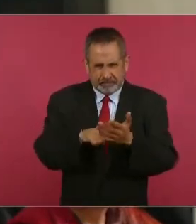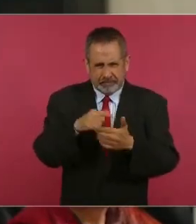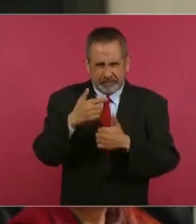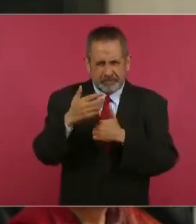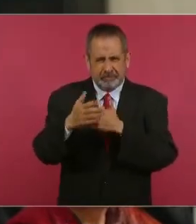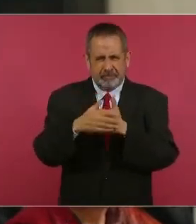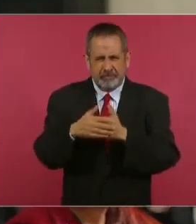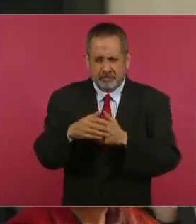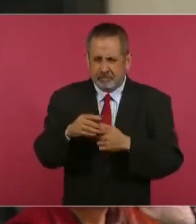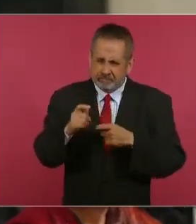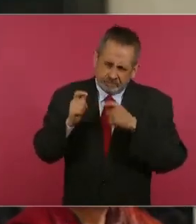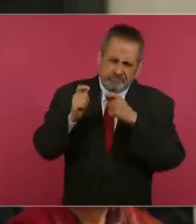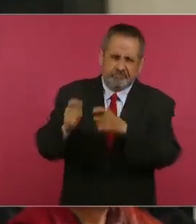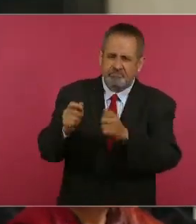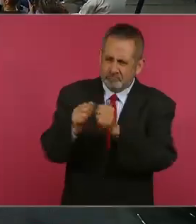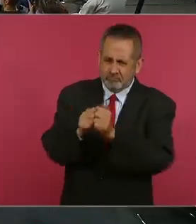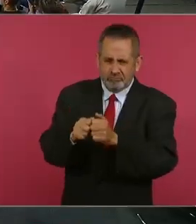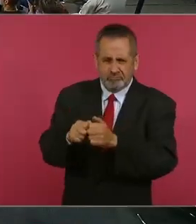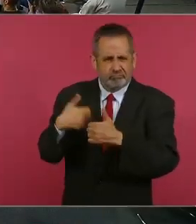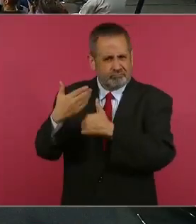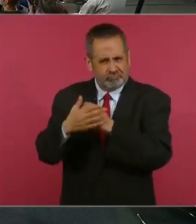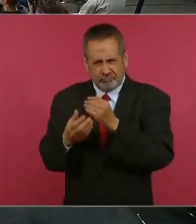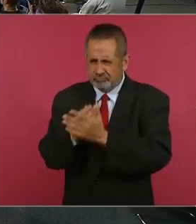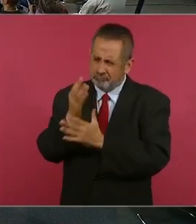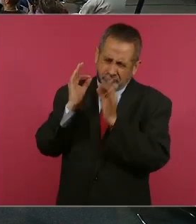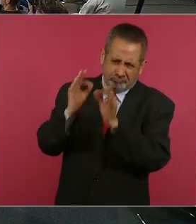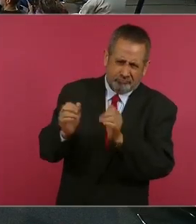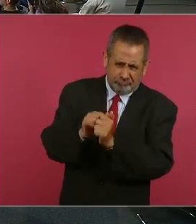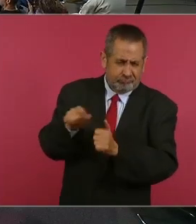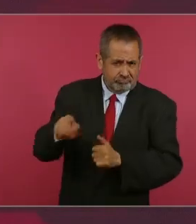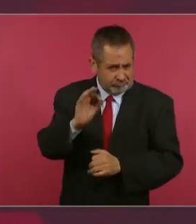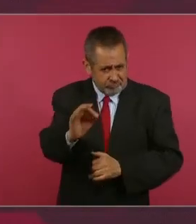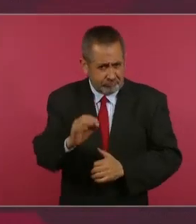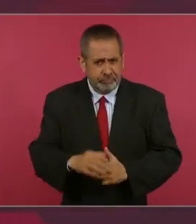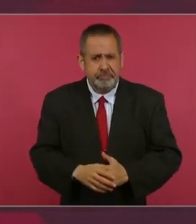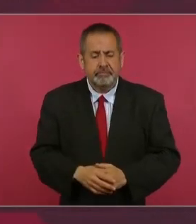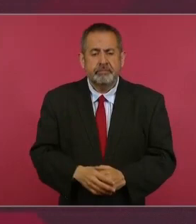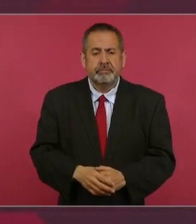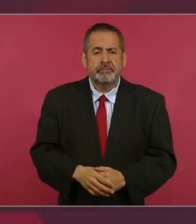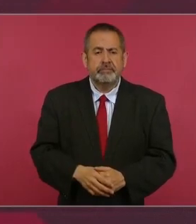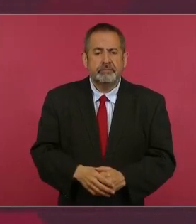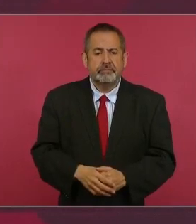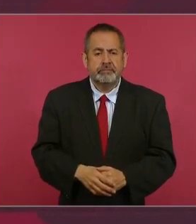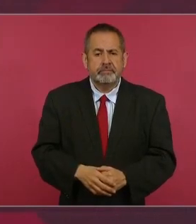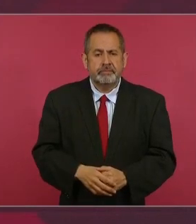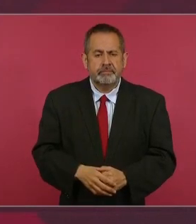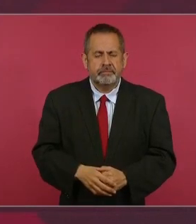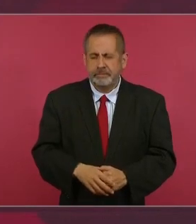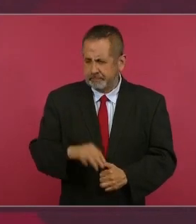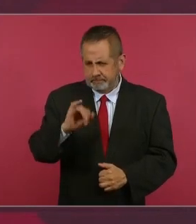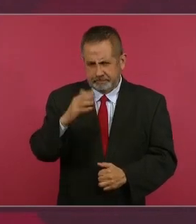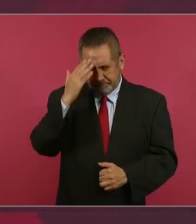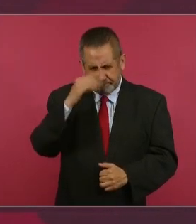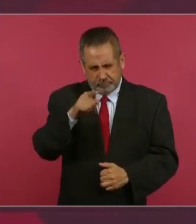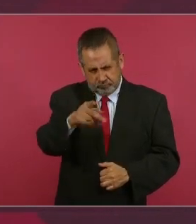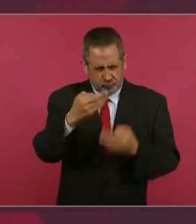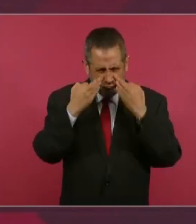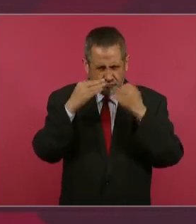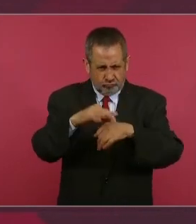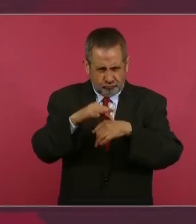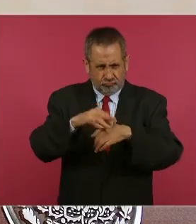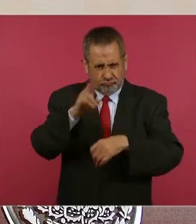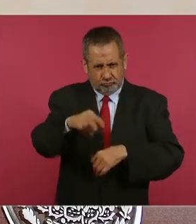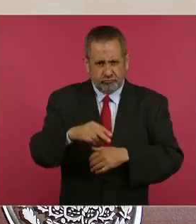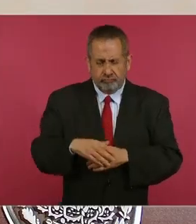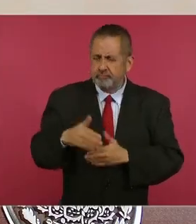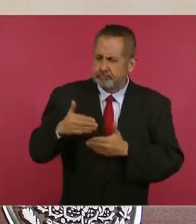decreto para nosotros con letra? Sí. Tú sabes y te consta de que